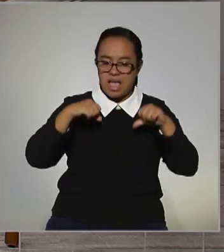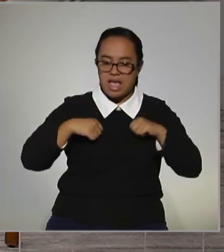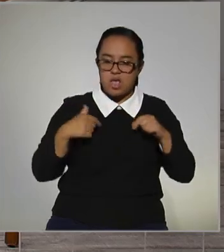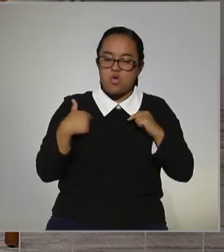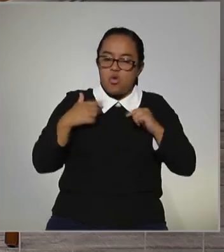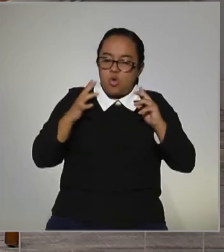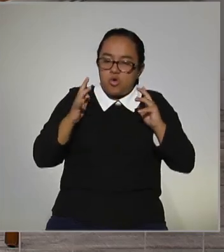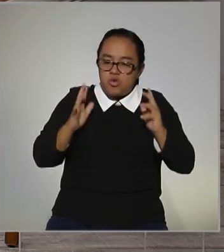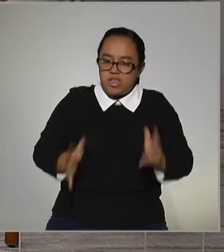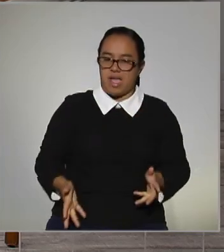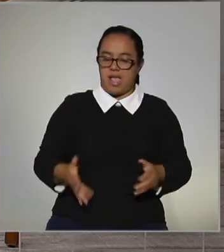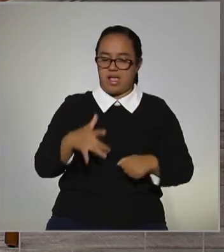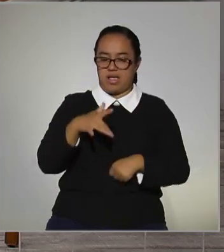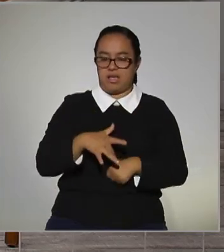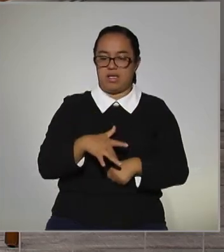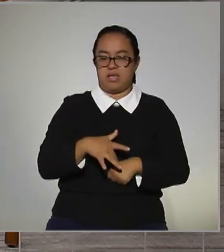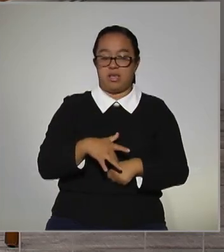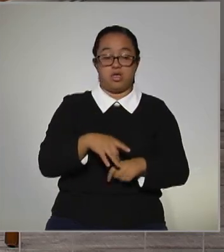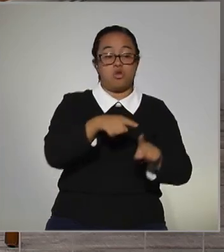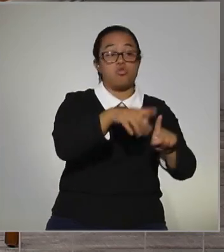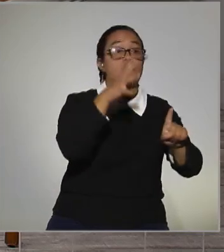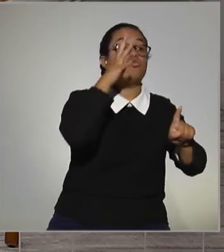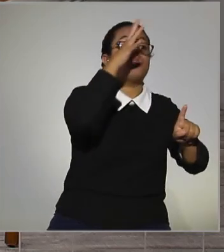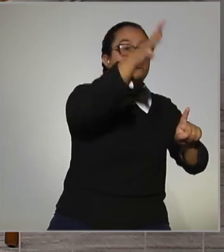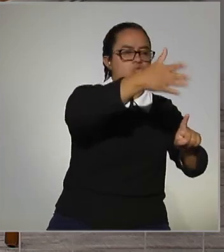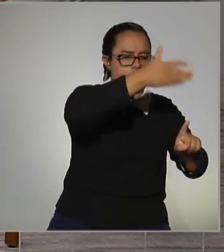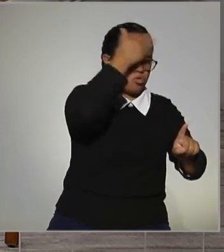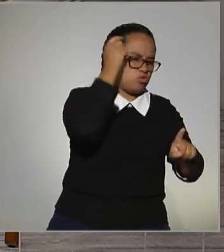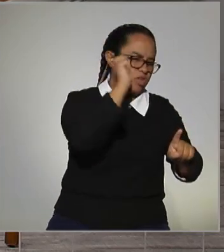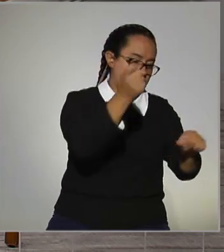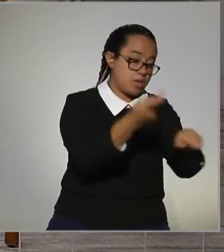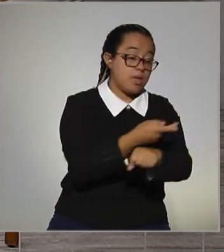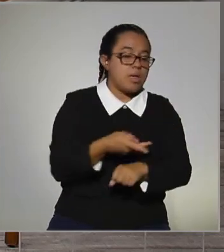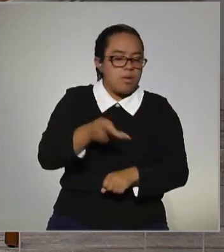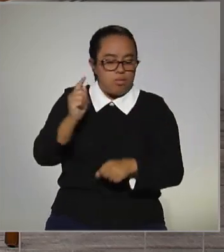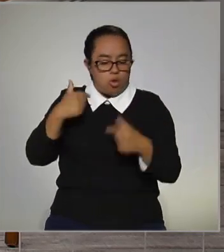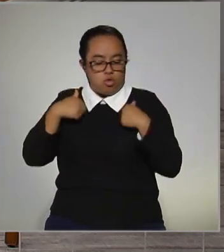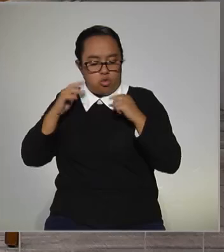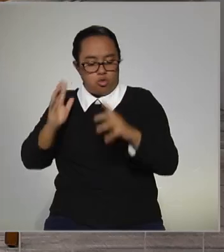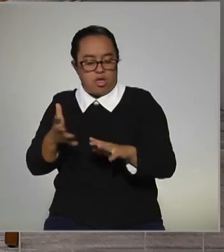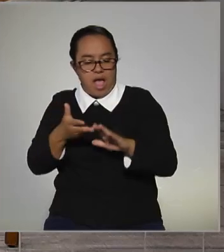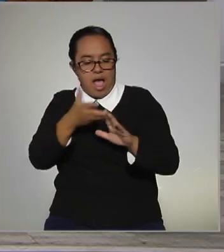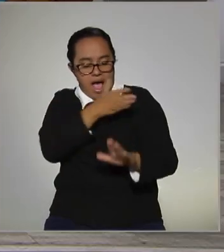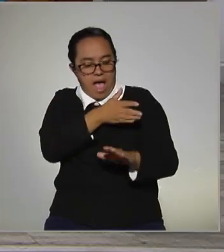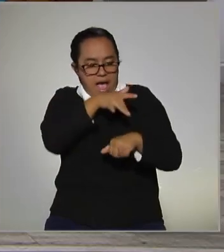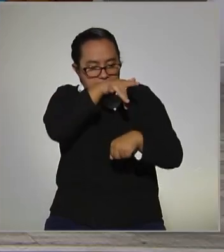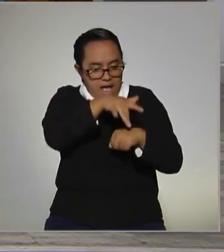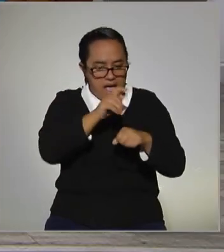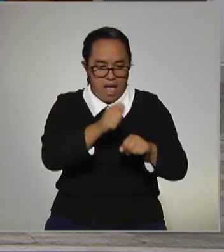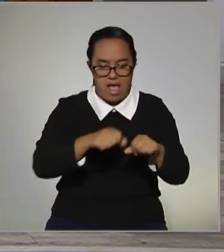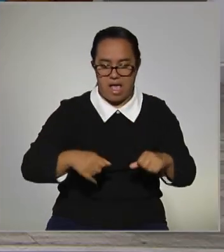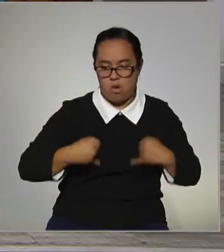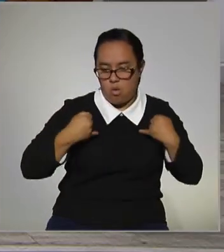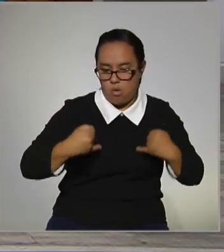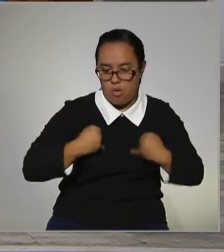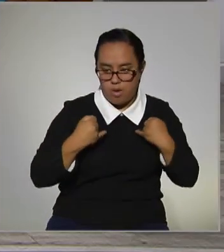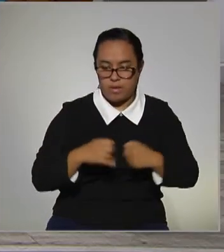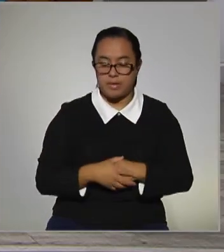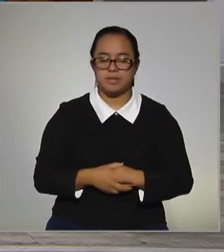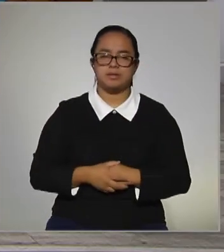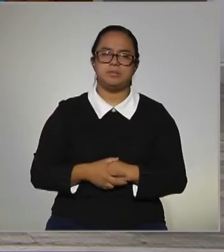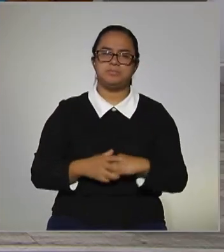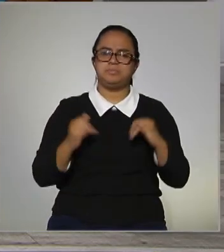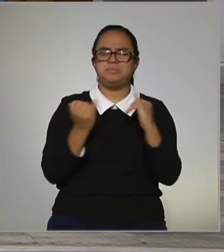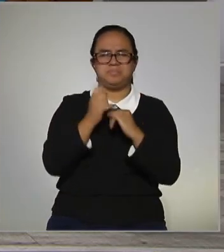adolescencia, por lo tanto, tú no sabes lo que va a pasar, pero yo sí ya pasé por ahí. Y hay algo, perdón, que nada más agregaría, o sea, que es también en este ejemplo que